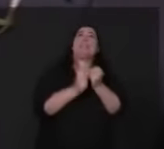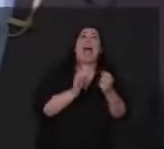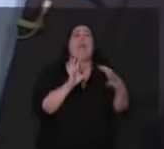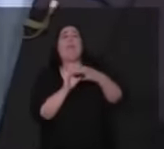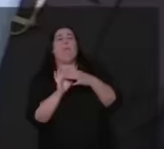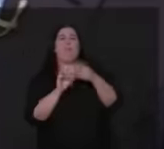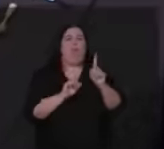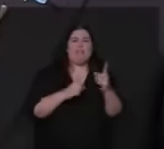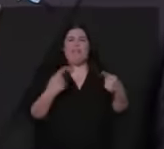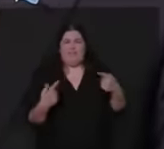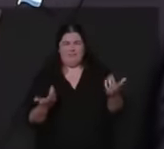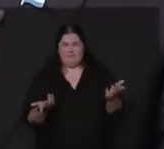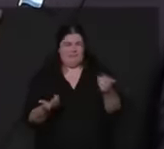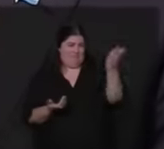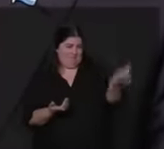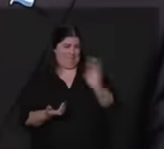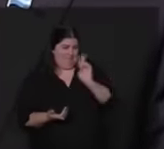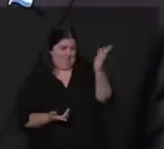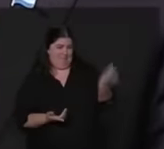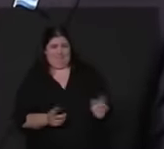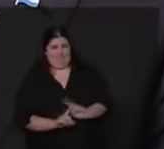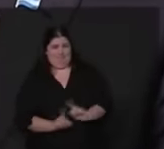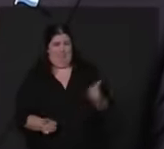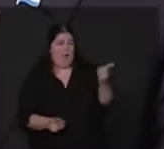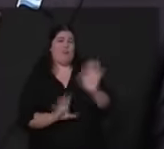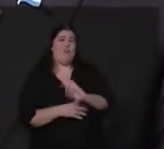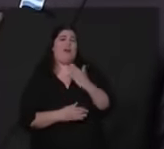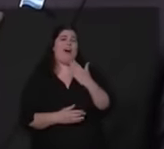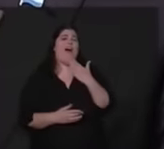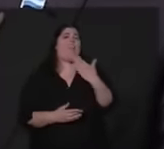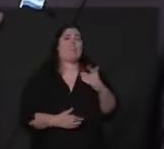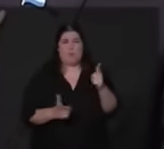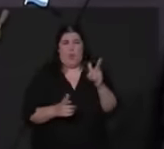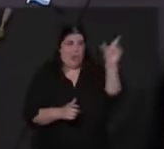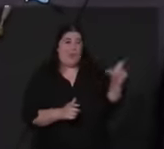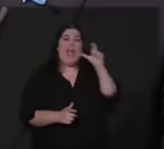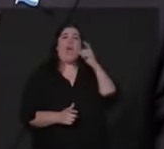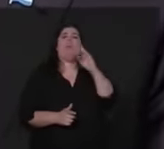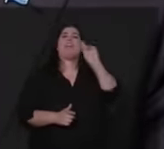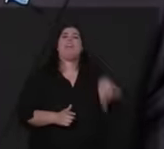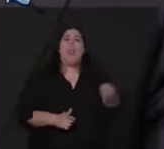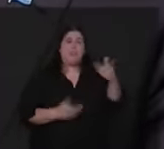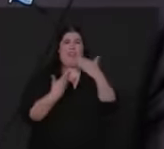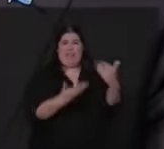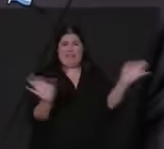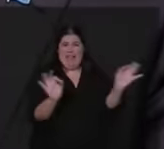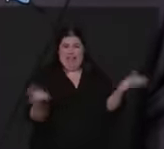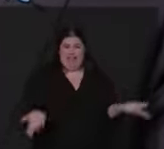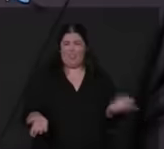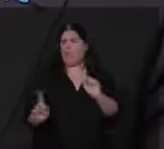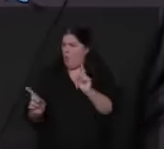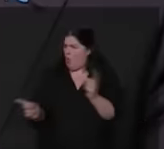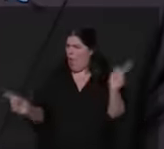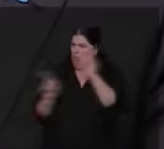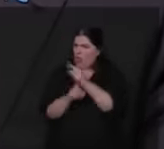habla, por lo menos mal de vos, habla de que sos desagradecido con Arnequian que tanto te ayudó. No, todo lo contrario, soy súper agradecido y